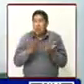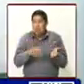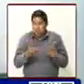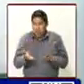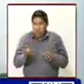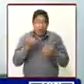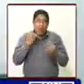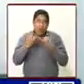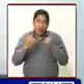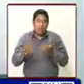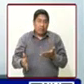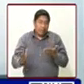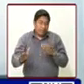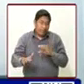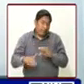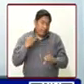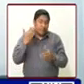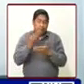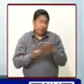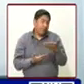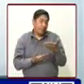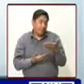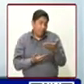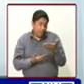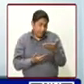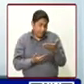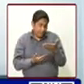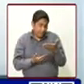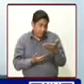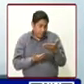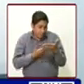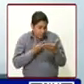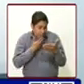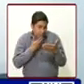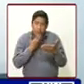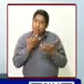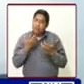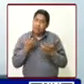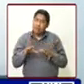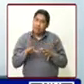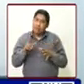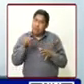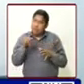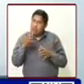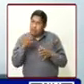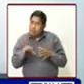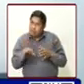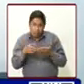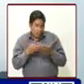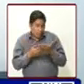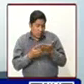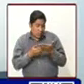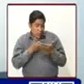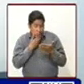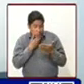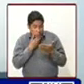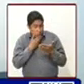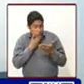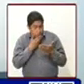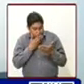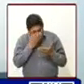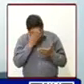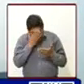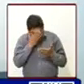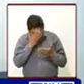los reportes recibidos de los padres de familia, también como la Defensoría del SLIM de Coripata, hecho ocurrido el día de ayer